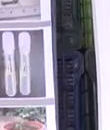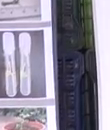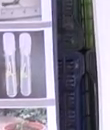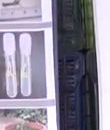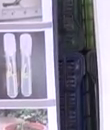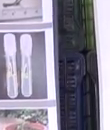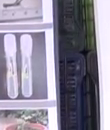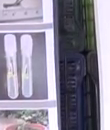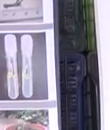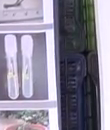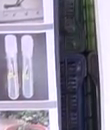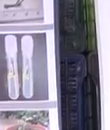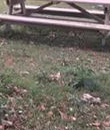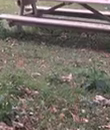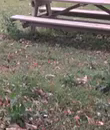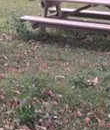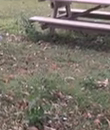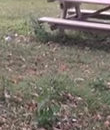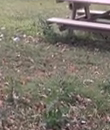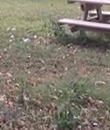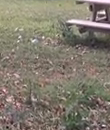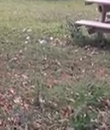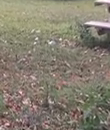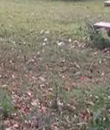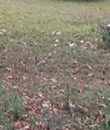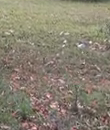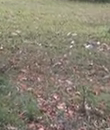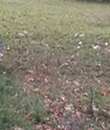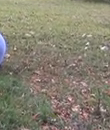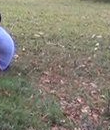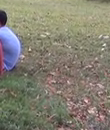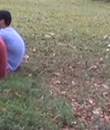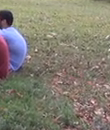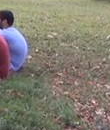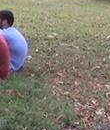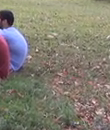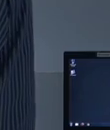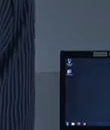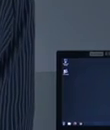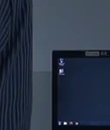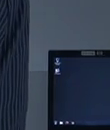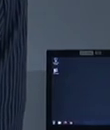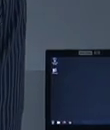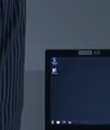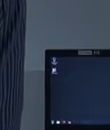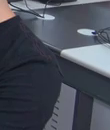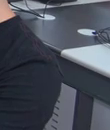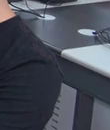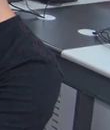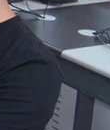Mirada, conversaremos sobre autonomía universitaria. Acompáñenos.